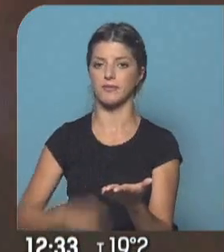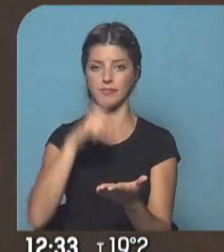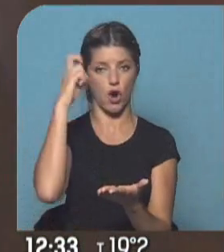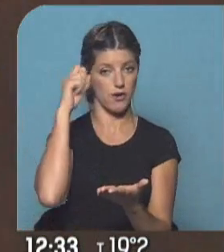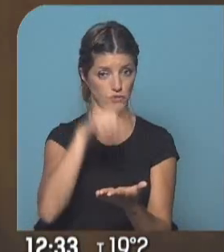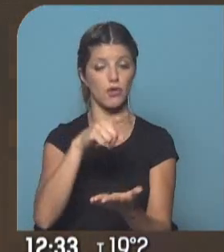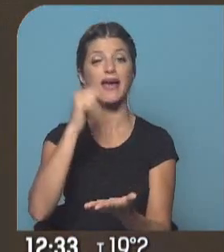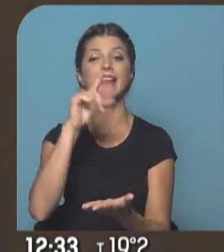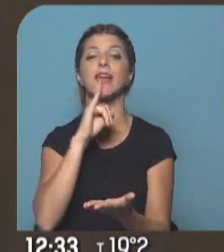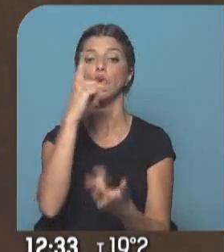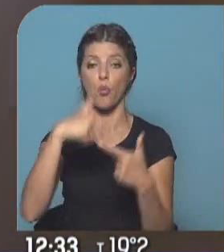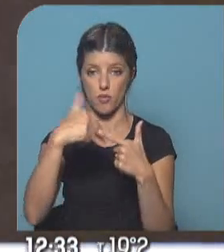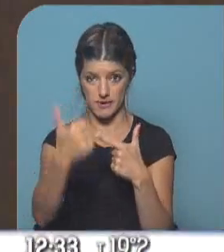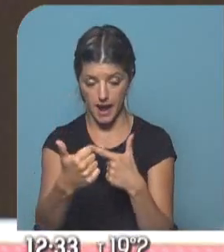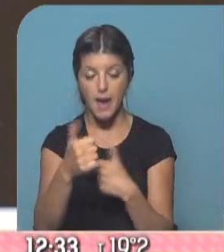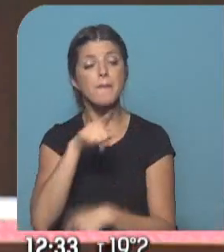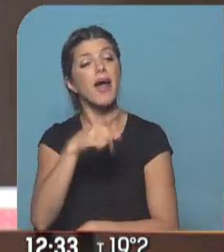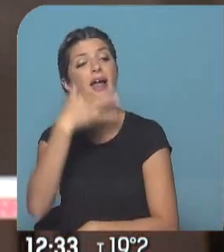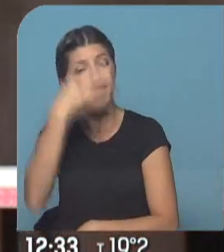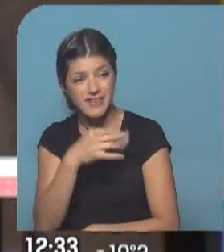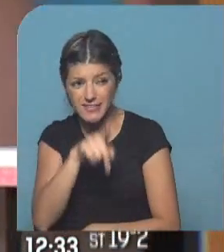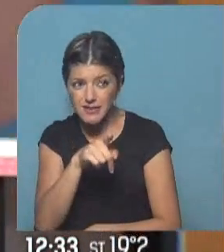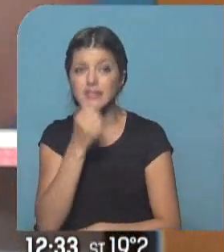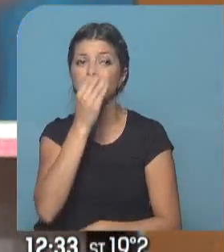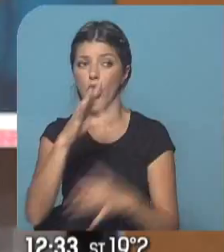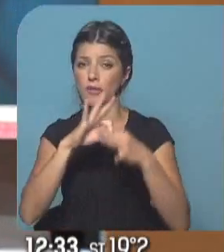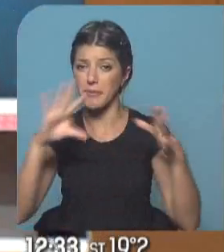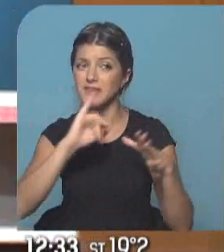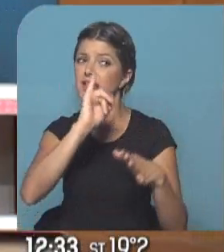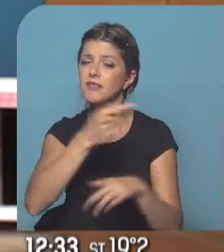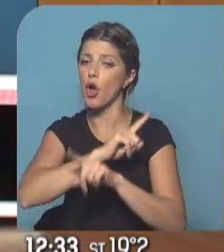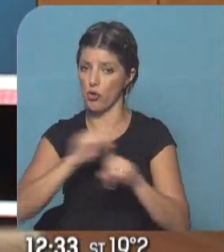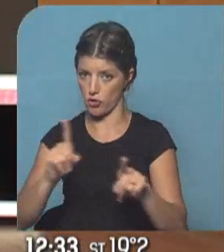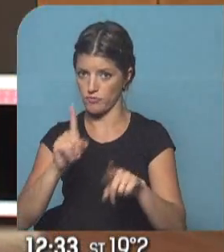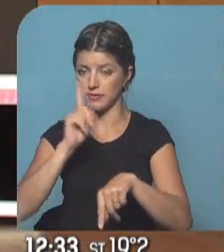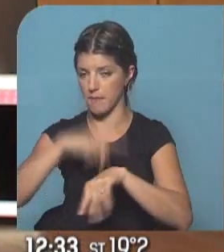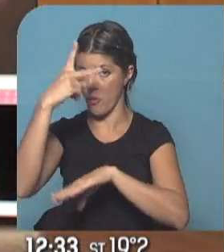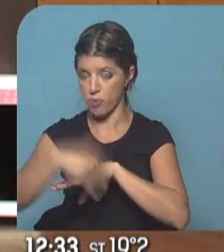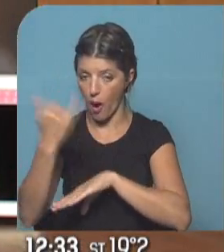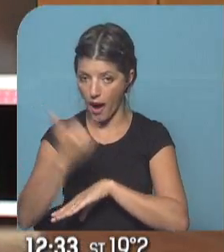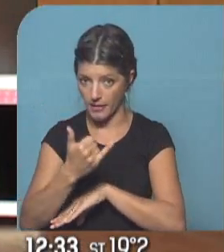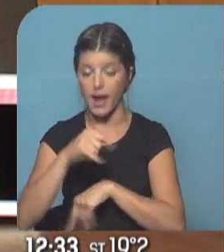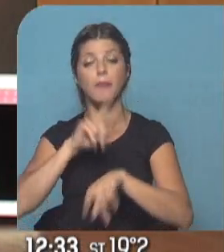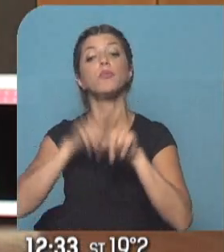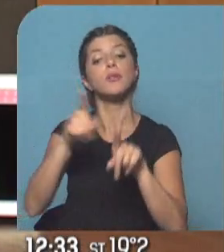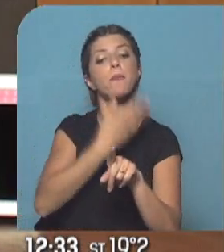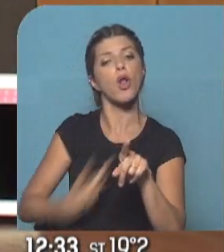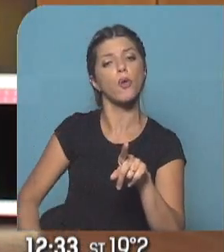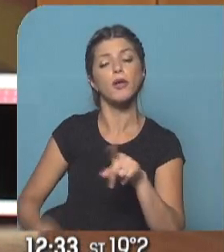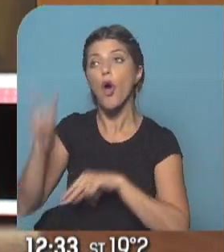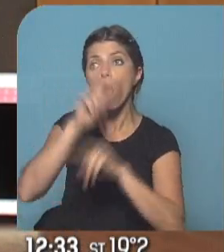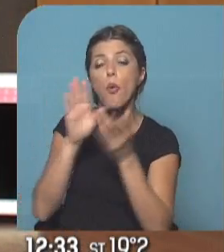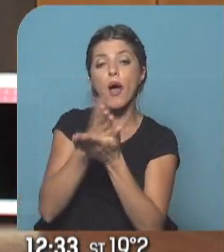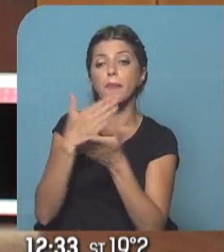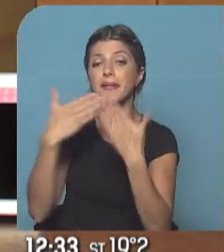Carles Puigdemont, para que defina si finalmente fue una independencia lo que declaró esta semana. Mientras el gobierno catalán apuesta a la mediación y